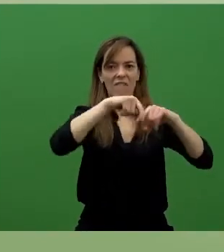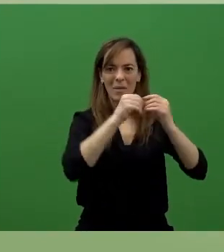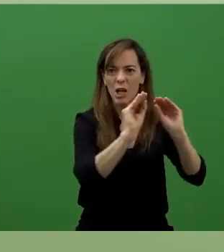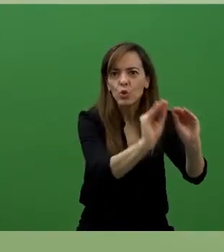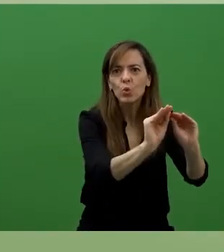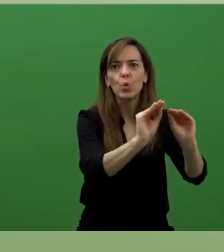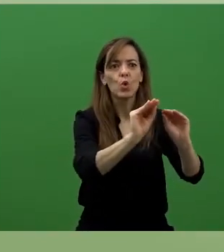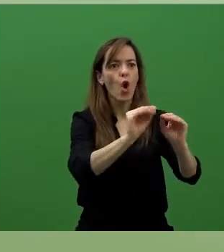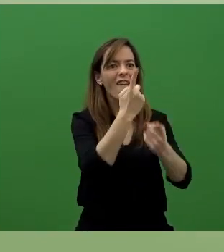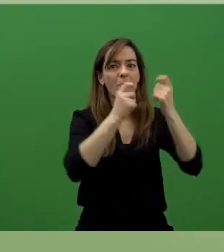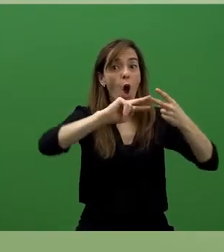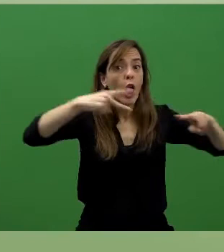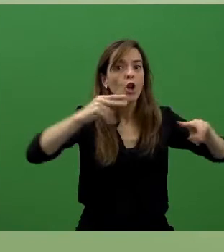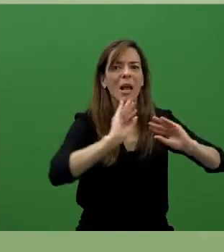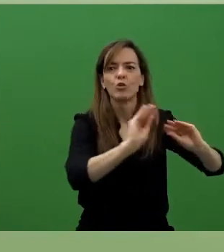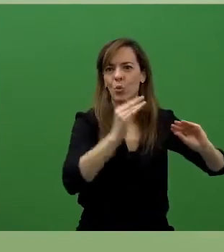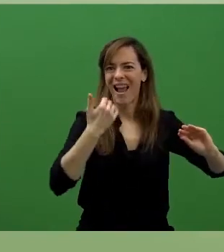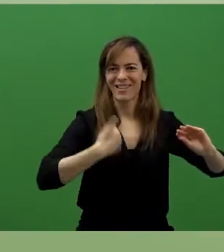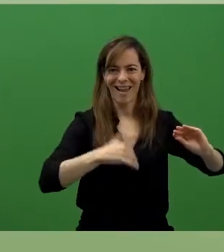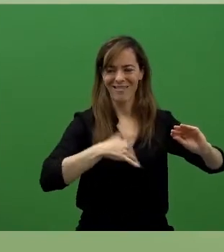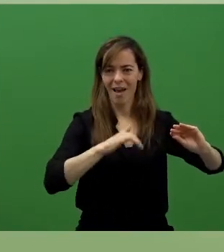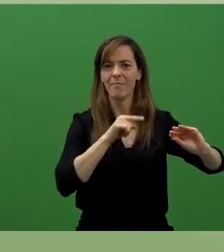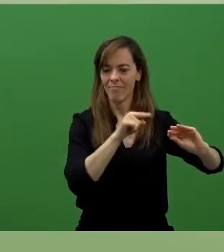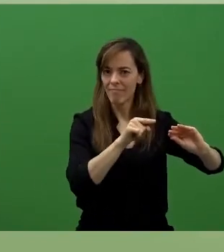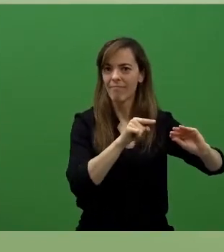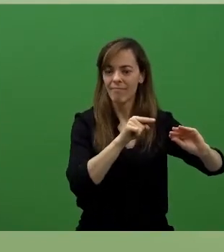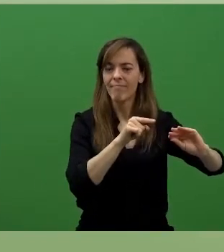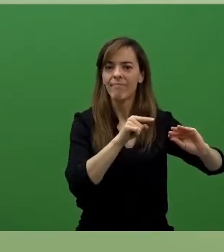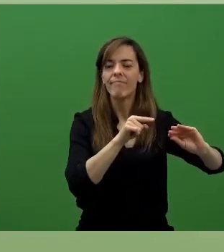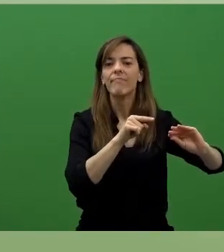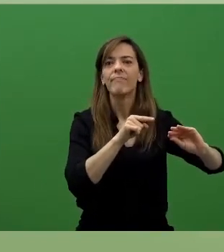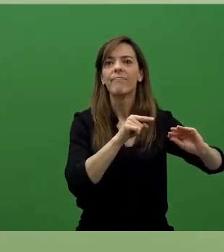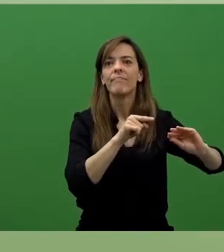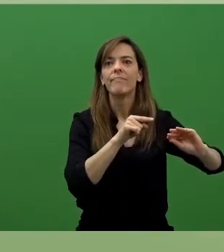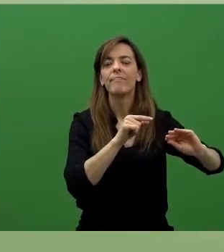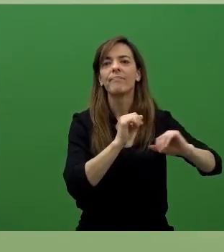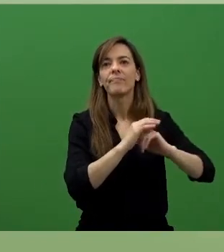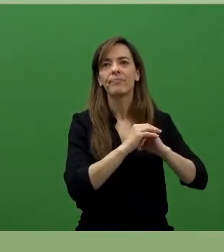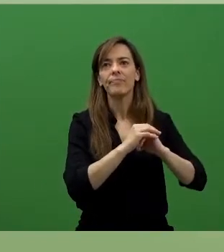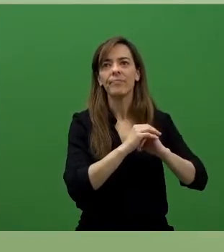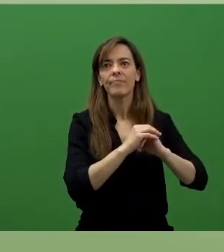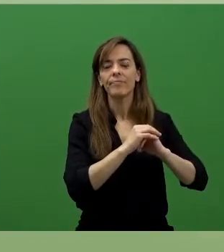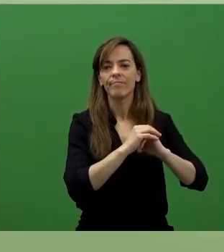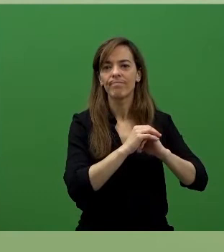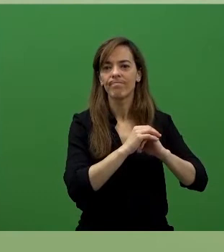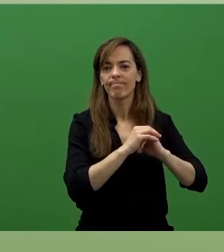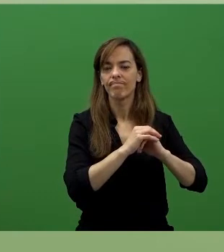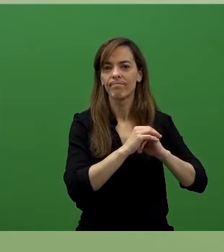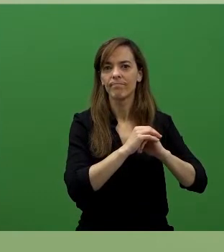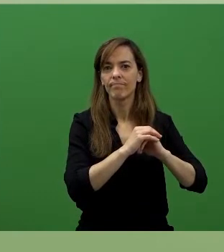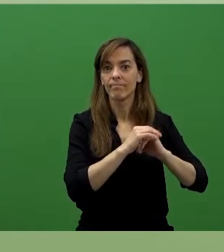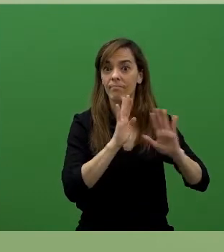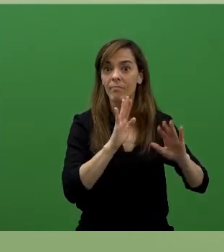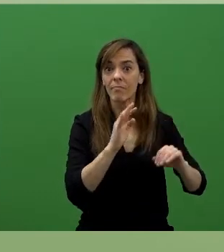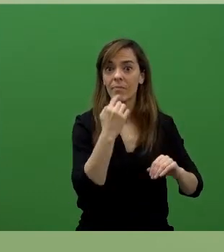y la información genómica, es decir, el genoma o el exoma, iremos con el genoma de cada uno